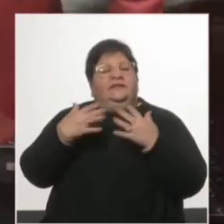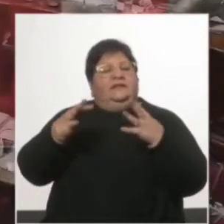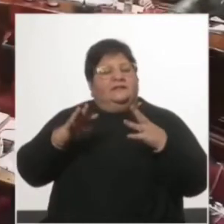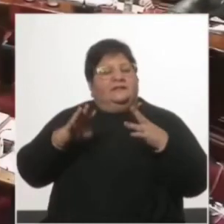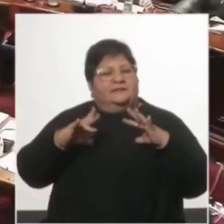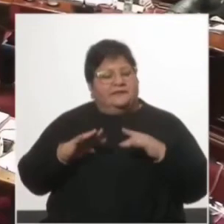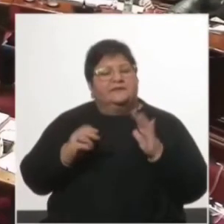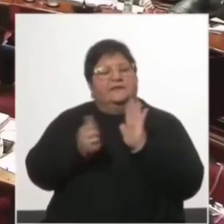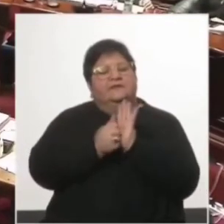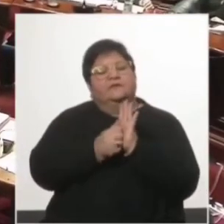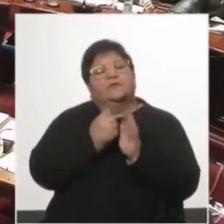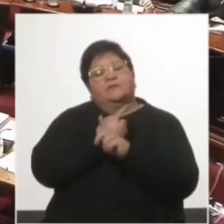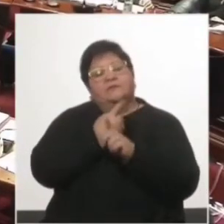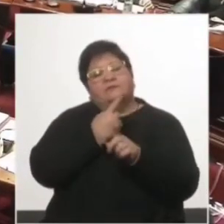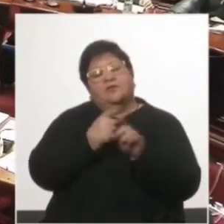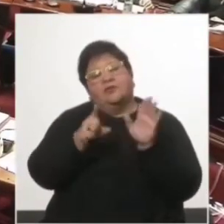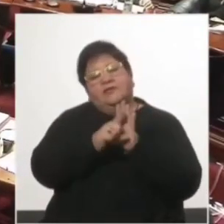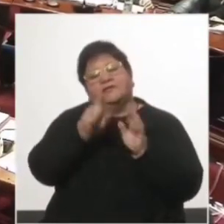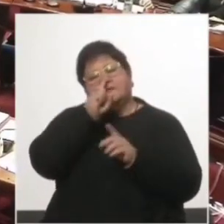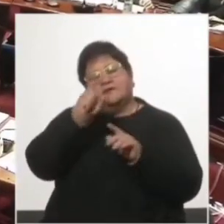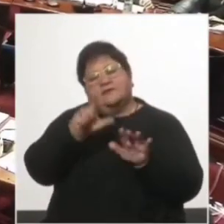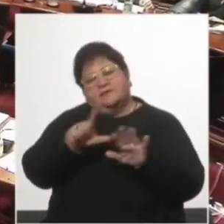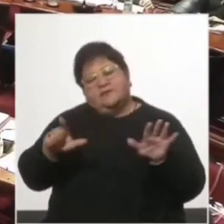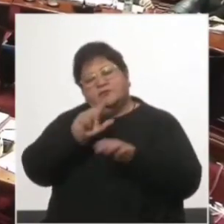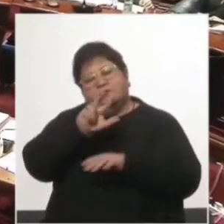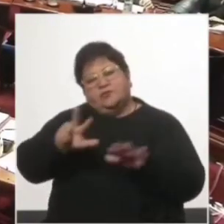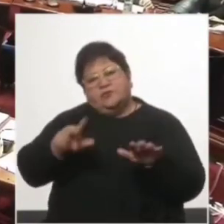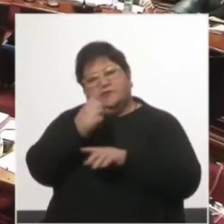artículo 1 de la Ley número